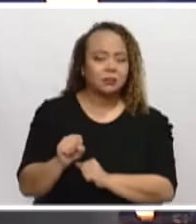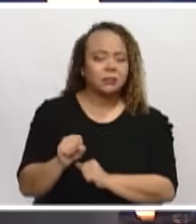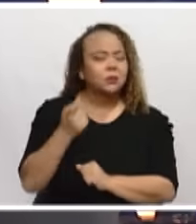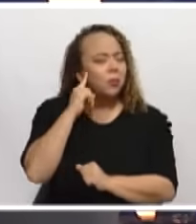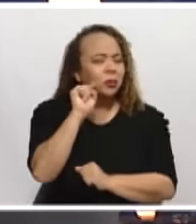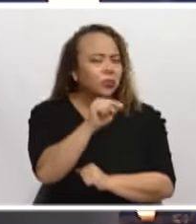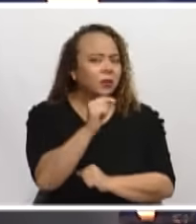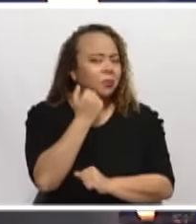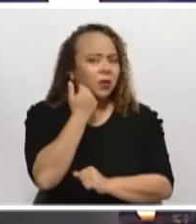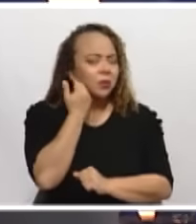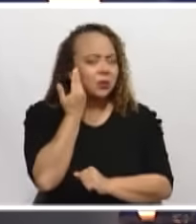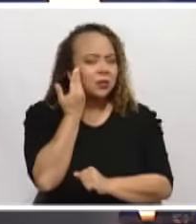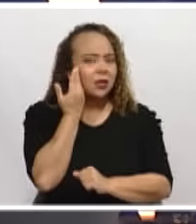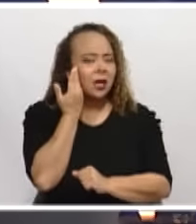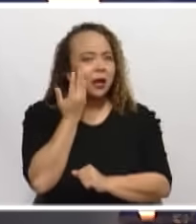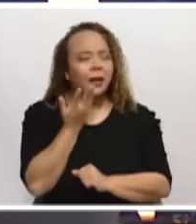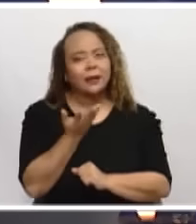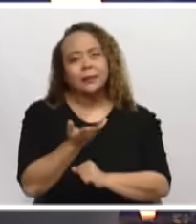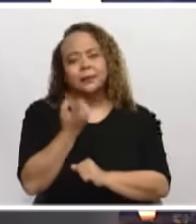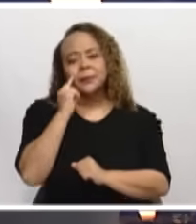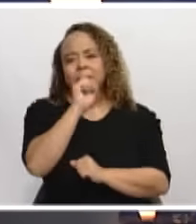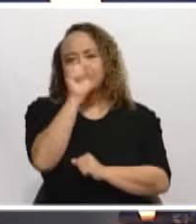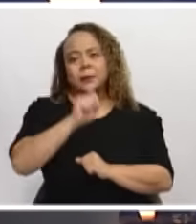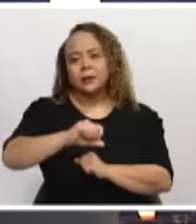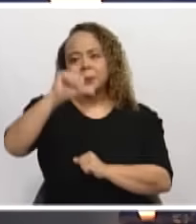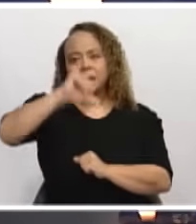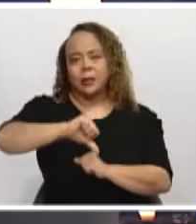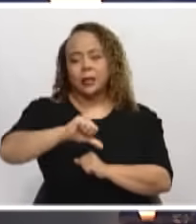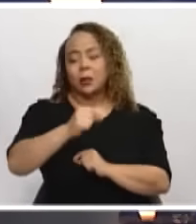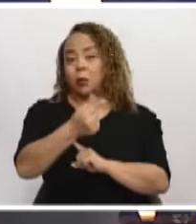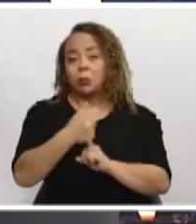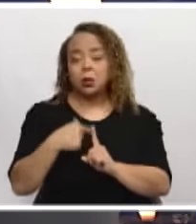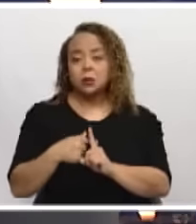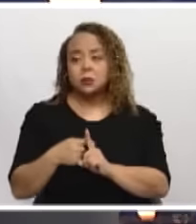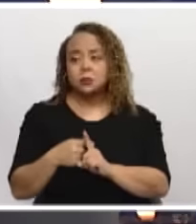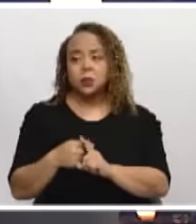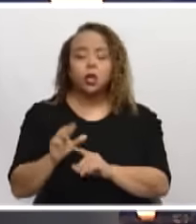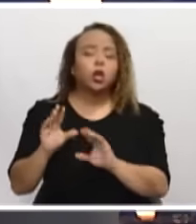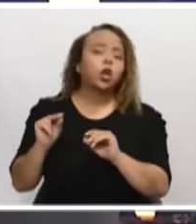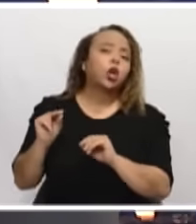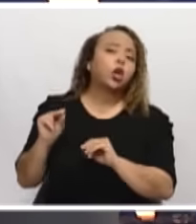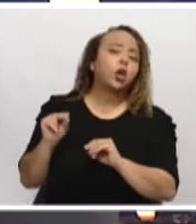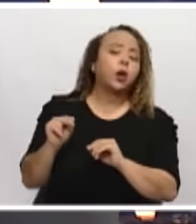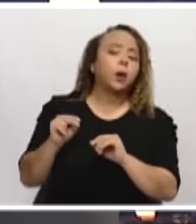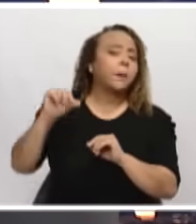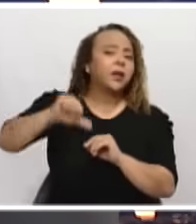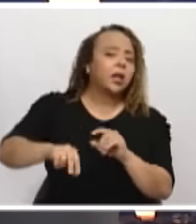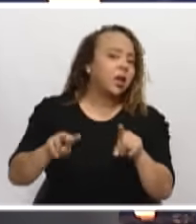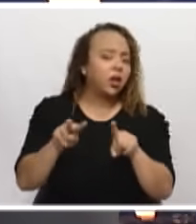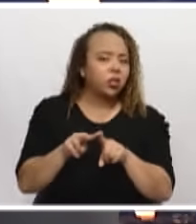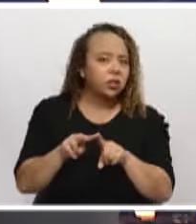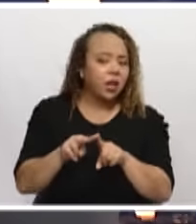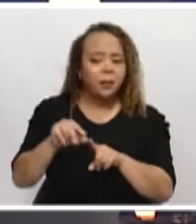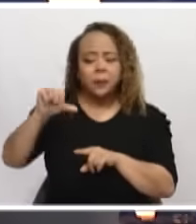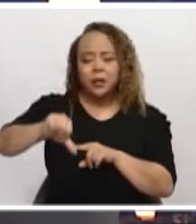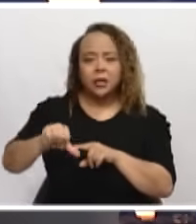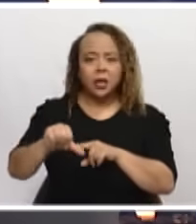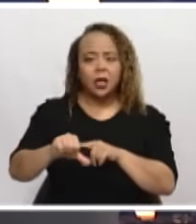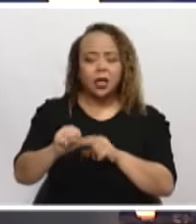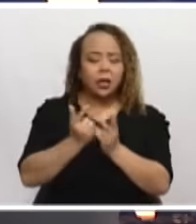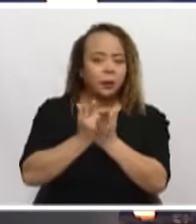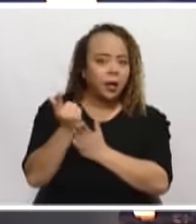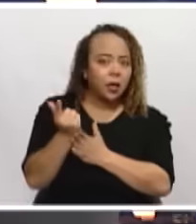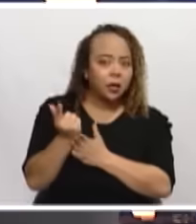usted Sería una vergüenza para sapriza perder en guápiles no pero perder en nicoya perder en el Edgardo Balto